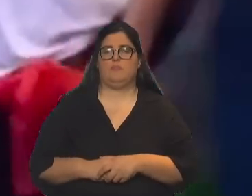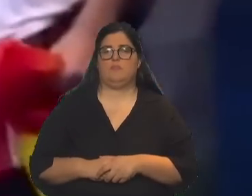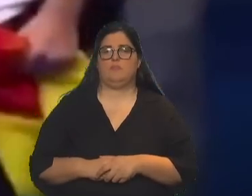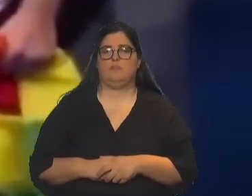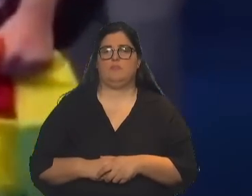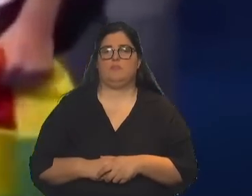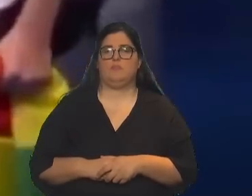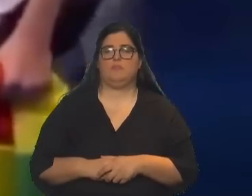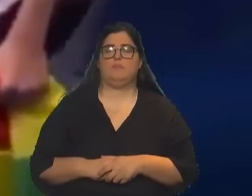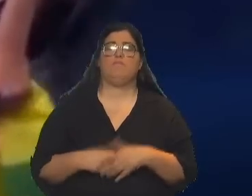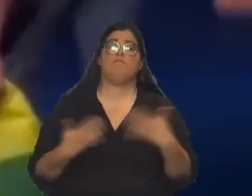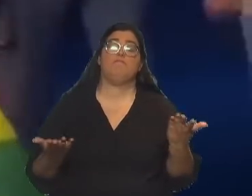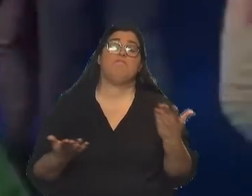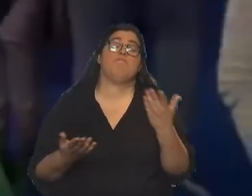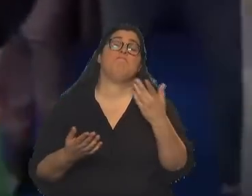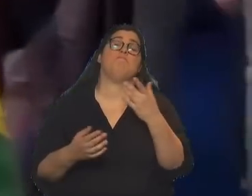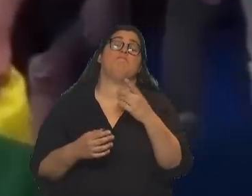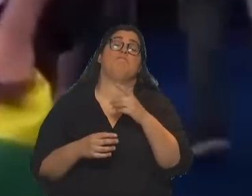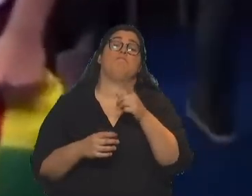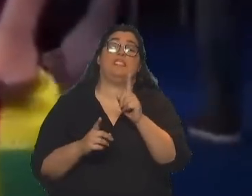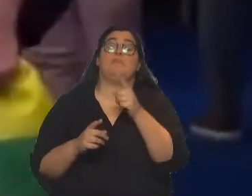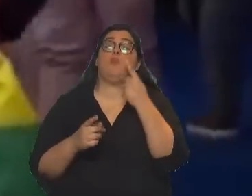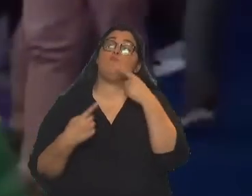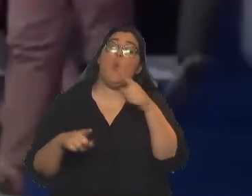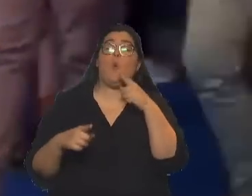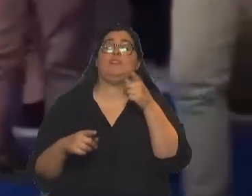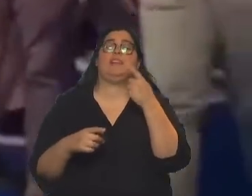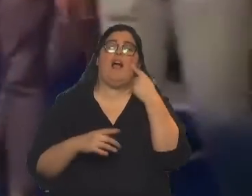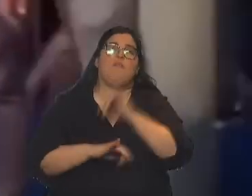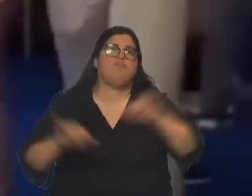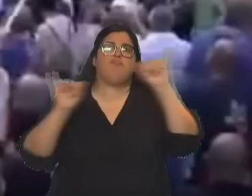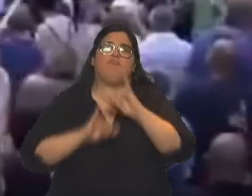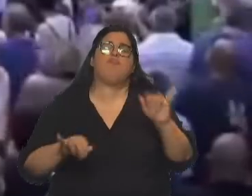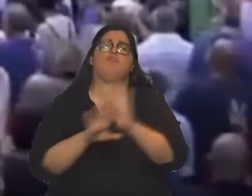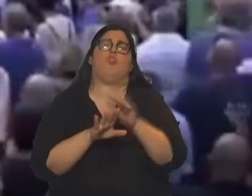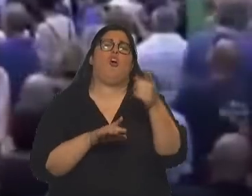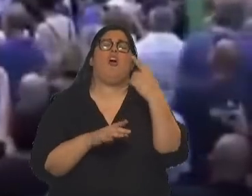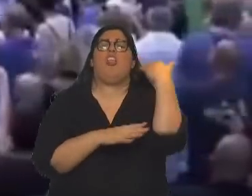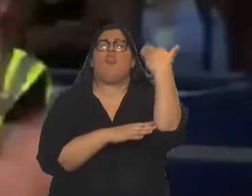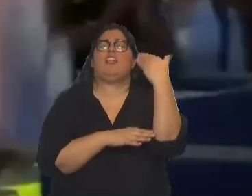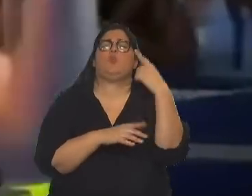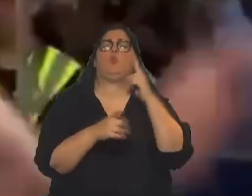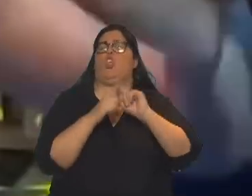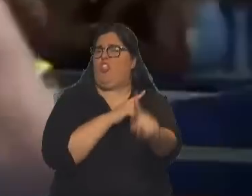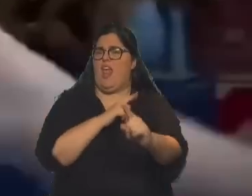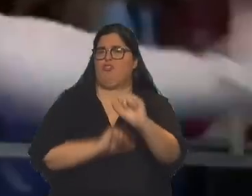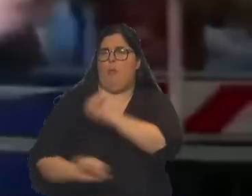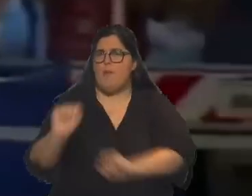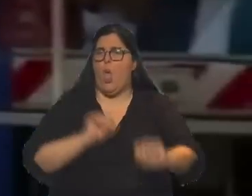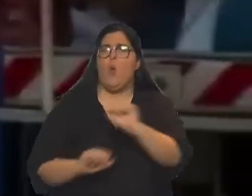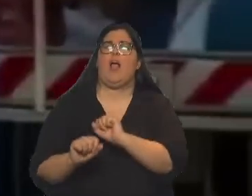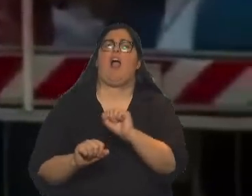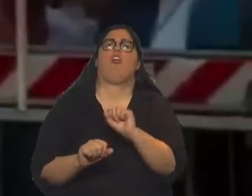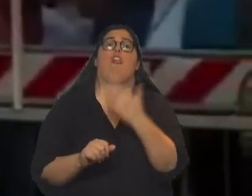Sin querer, crearon a una influencer. Su discurso directo y provocador es, quizás, una de las razones que la